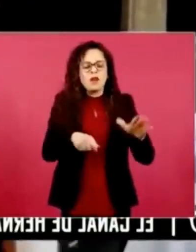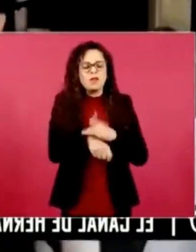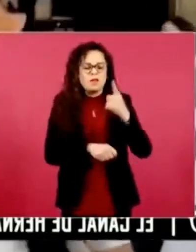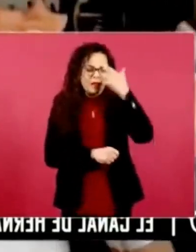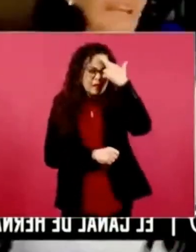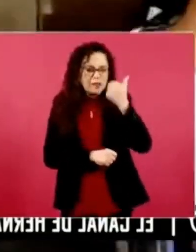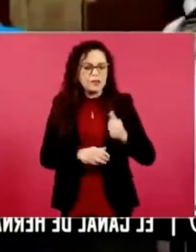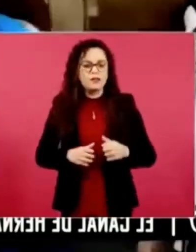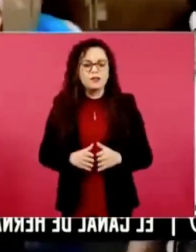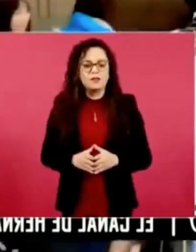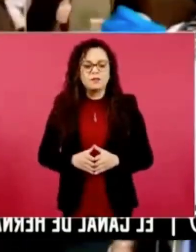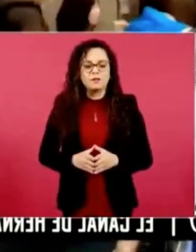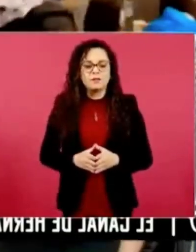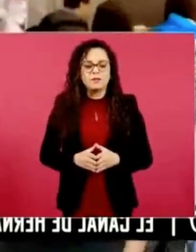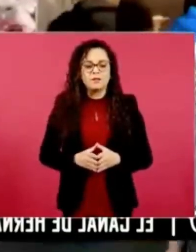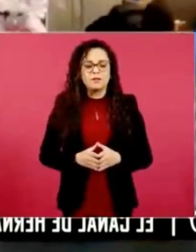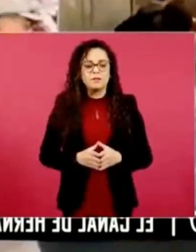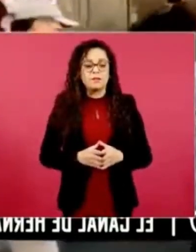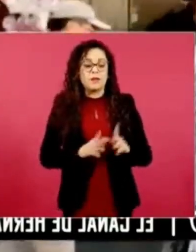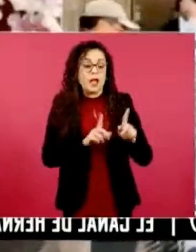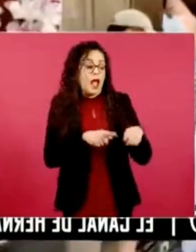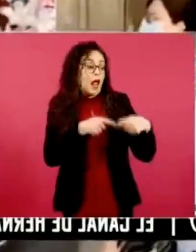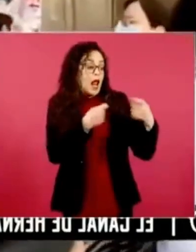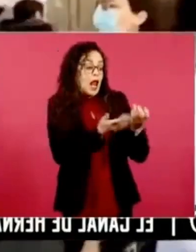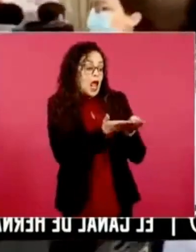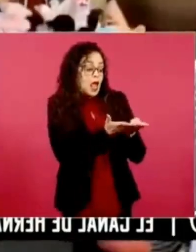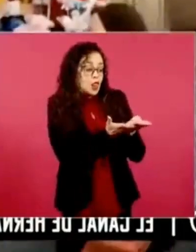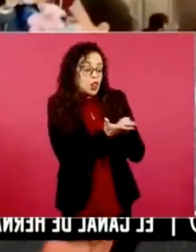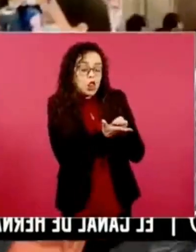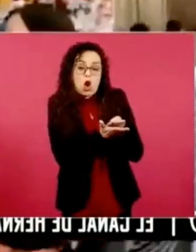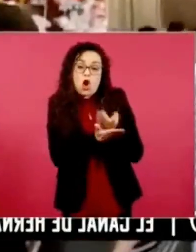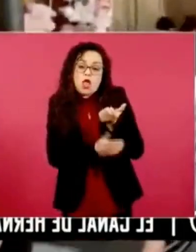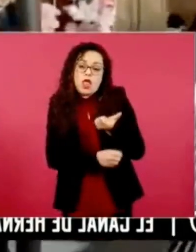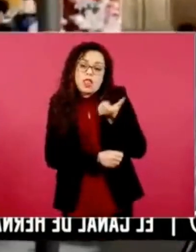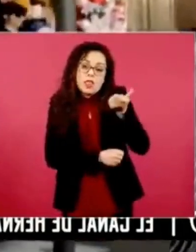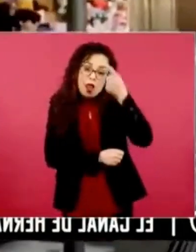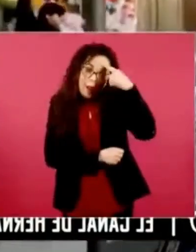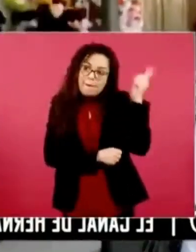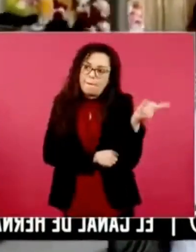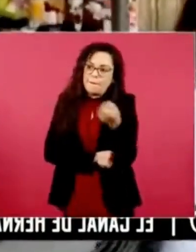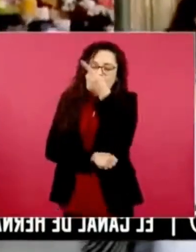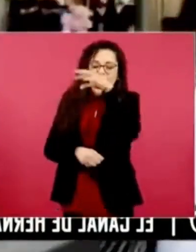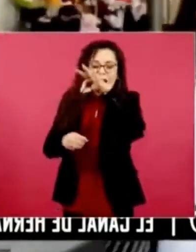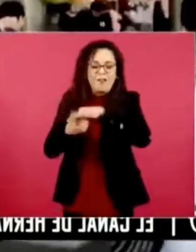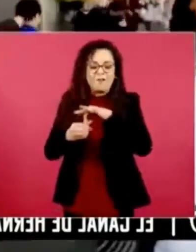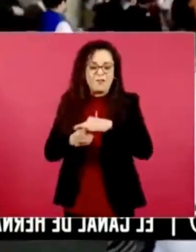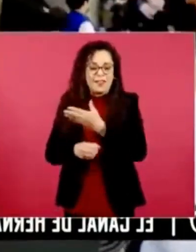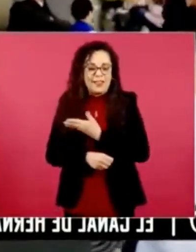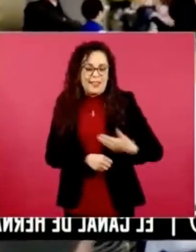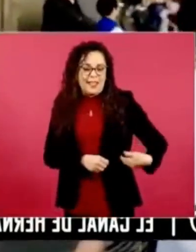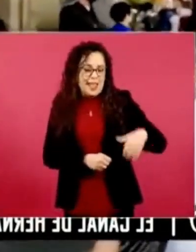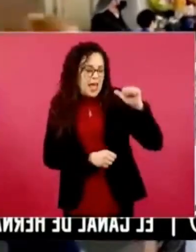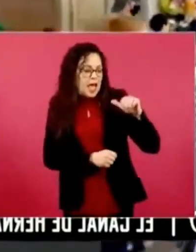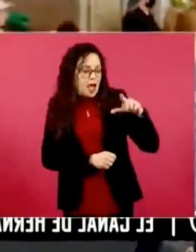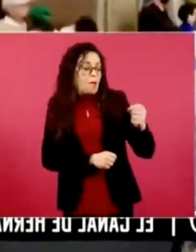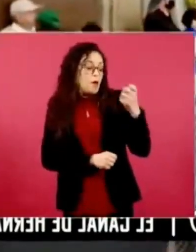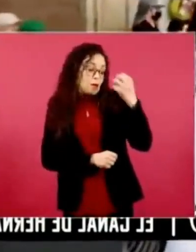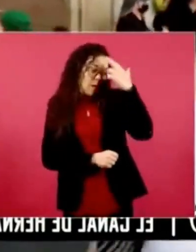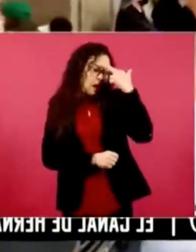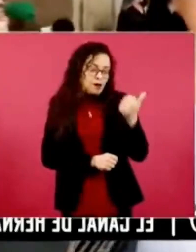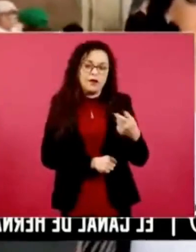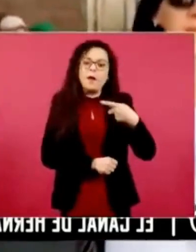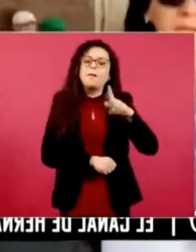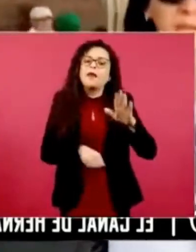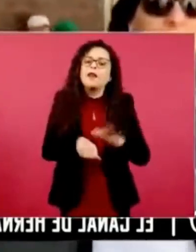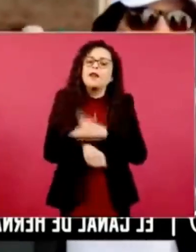¿Por qué? Les dan tortas y dinero a la gente que vaya a votar por AMLO. Ya, pero ¿por qué en estas marchas hay más